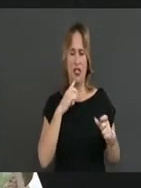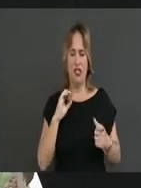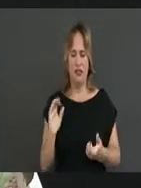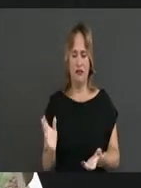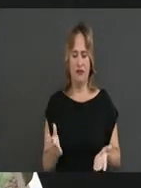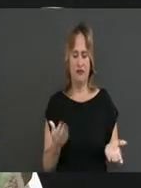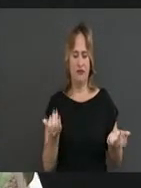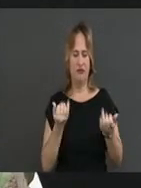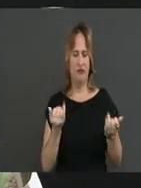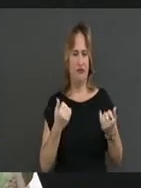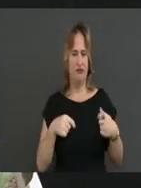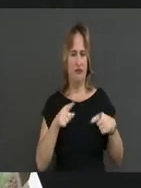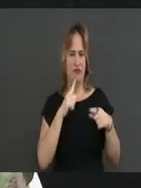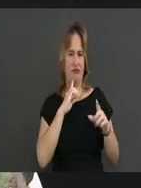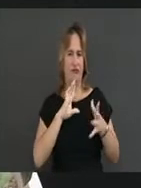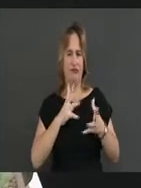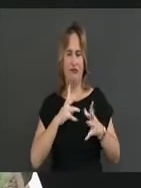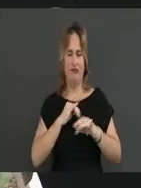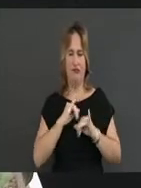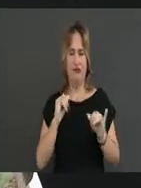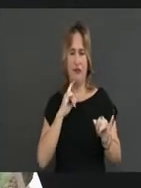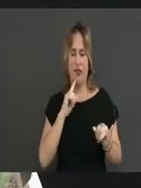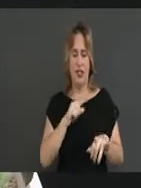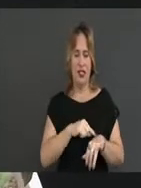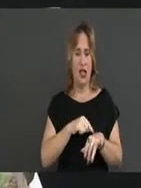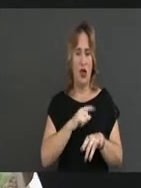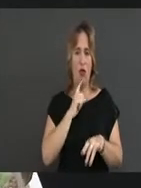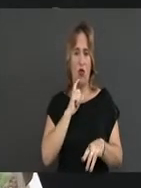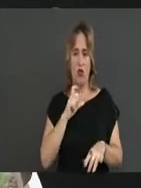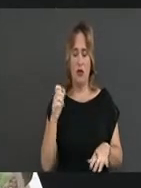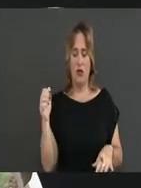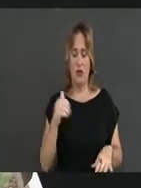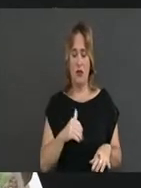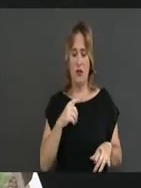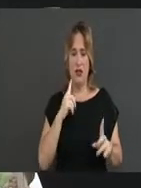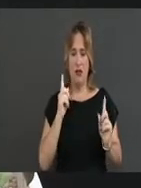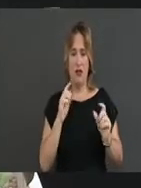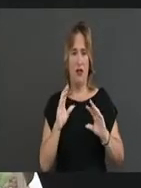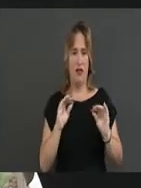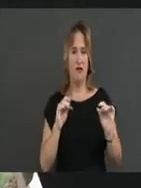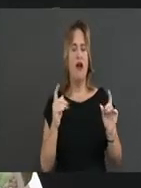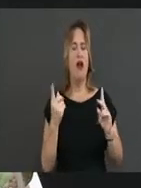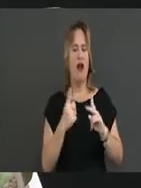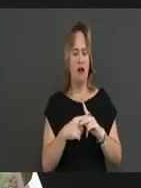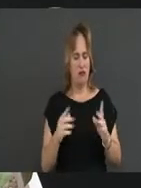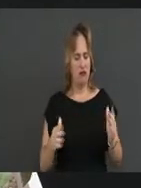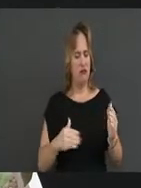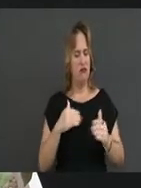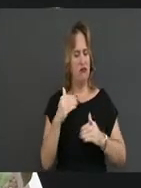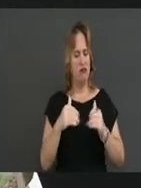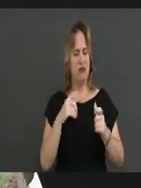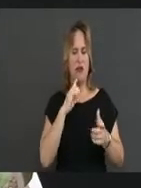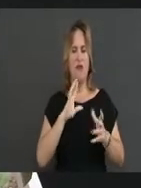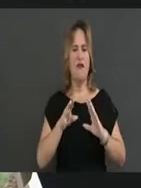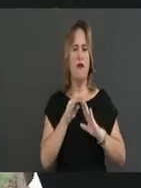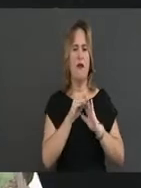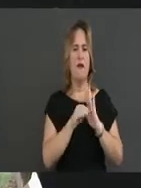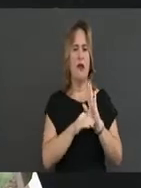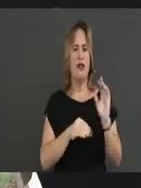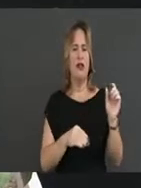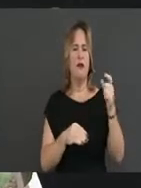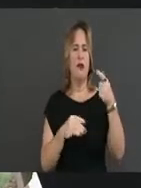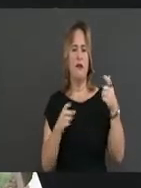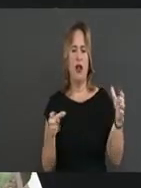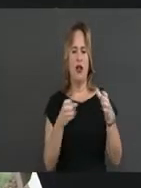las informaciones de forma directa. Bueno, desde la última vez que estuvimos en el programa hasta acá sí ha habido avance en las medidas adoptadas. Primero, los